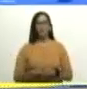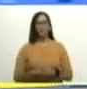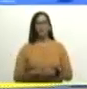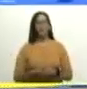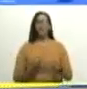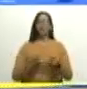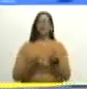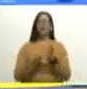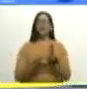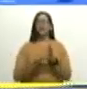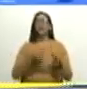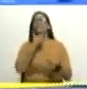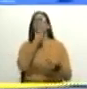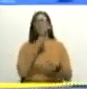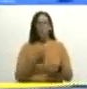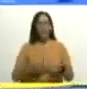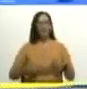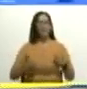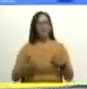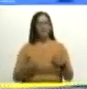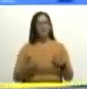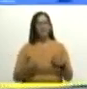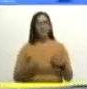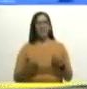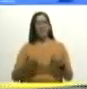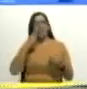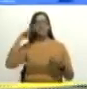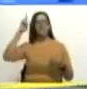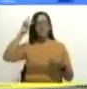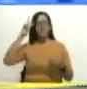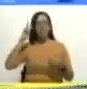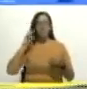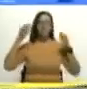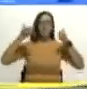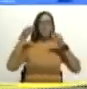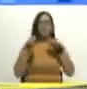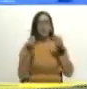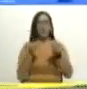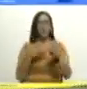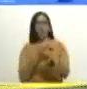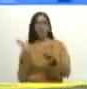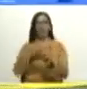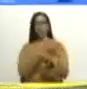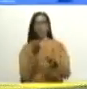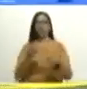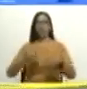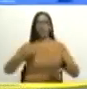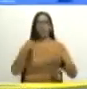donde era más fácil el gestor, el vivo, que te enseñaba cómo evadir impuestos.